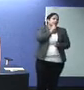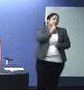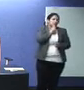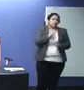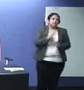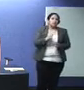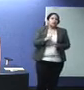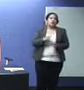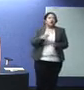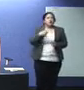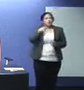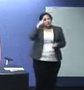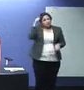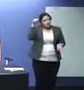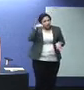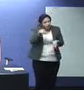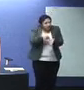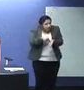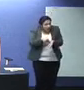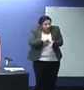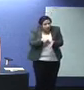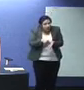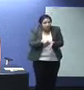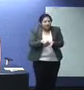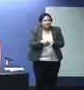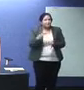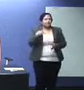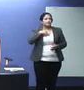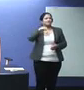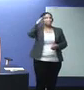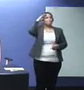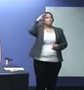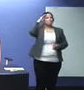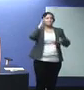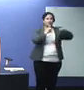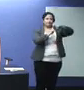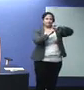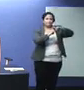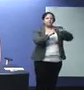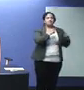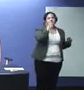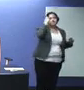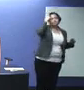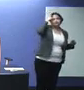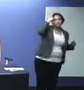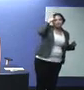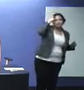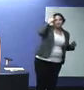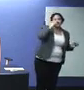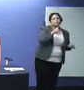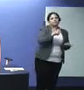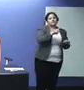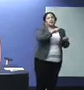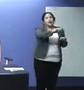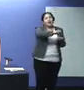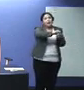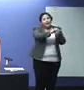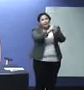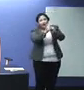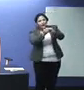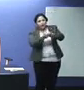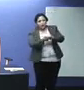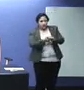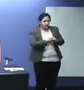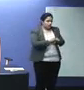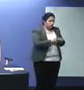Yo creo que si somos bastante optimistas, estamos en la transición de biopsicosocial a rehabilitación basada en la